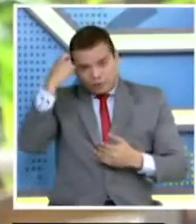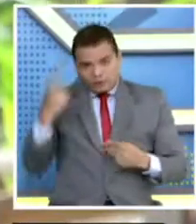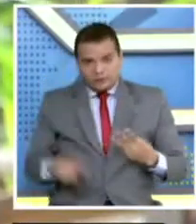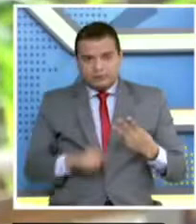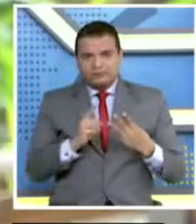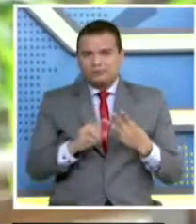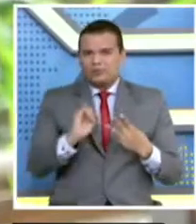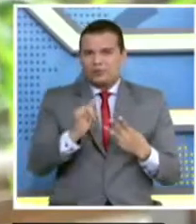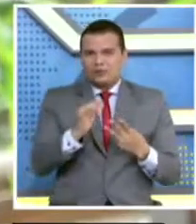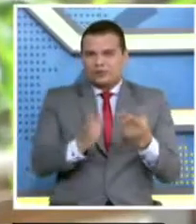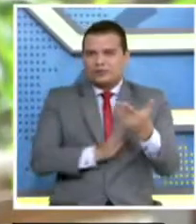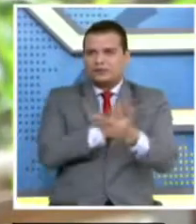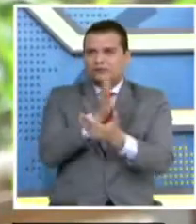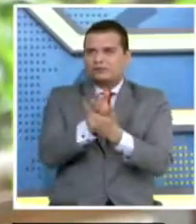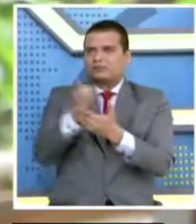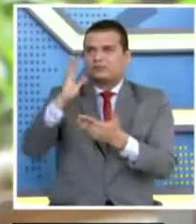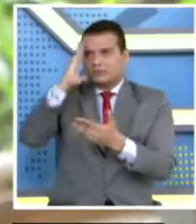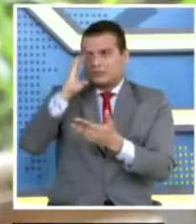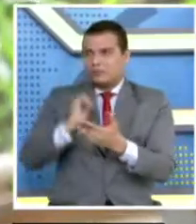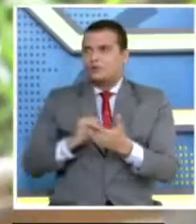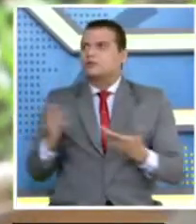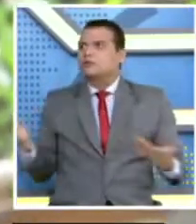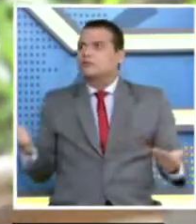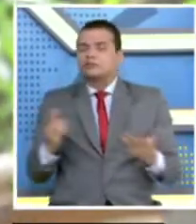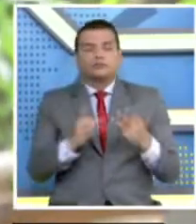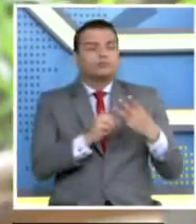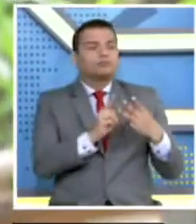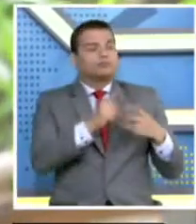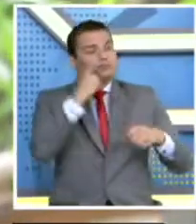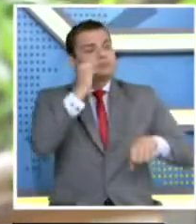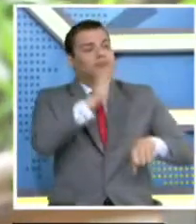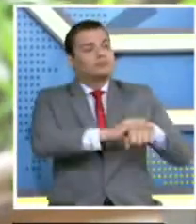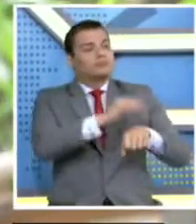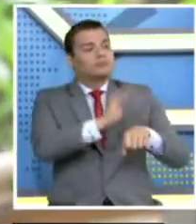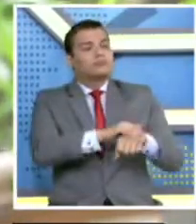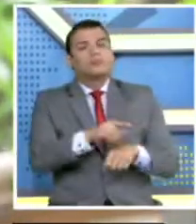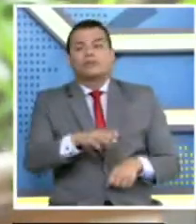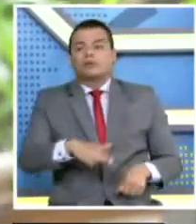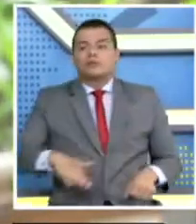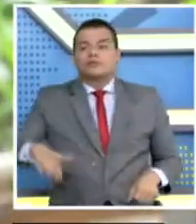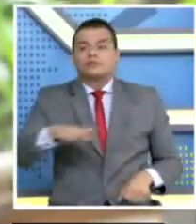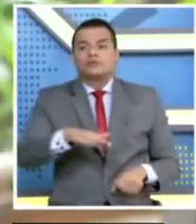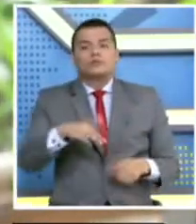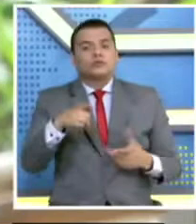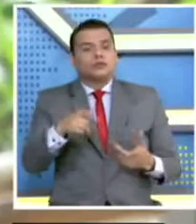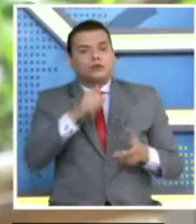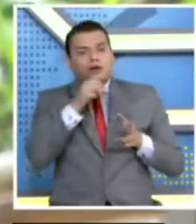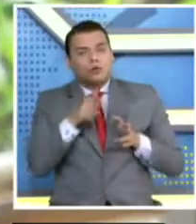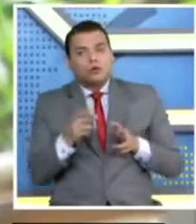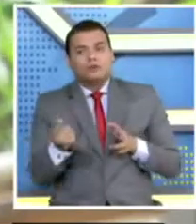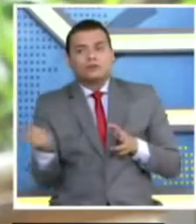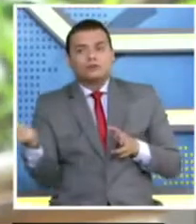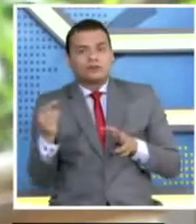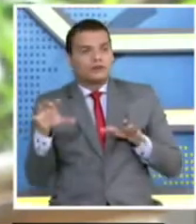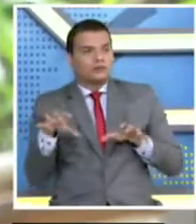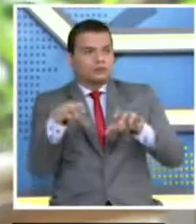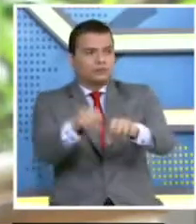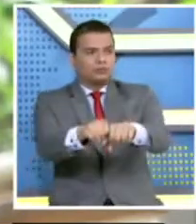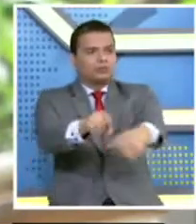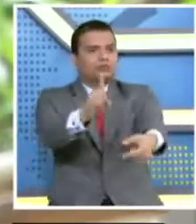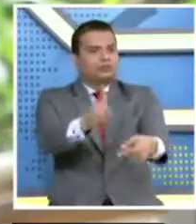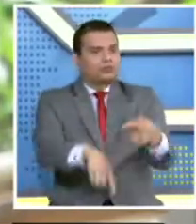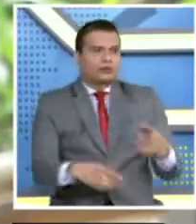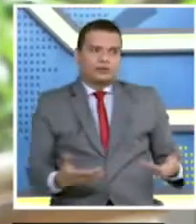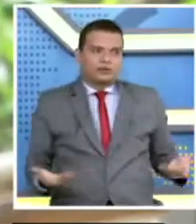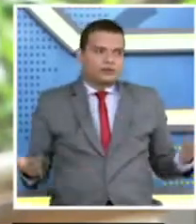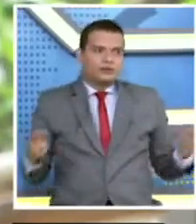nosotros subimos a la policía de la vorágine, nos dice el corregidor que nosotros estamos en zona protectora del río. Estamos a más de 50 metros